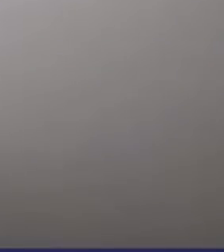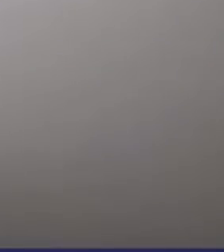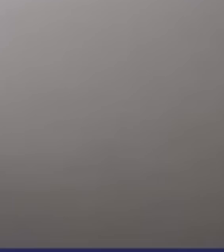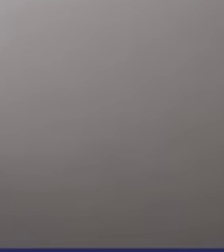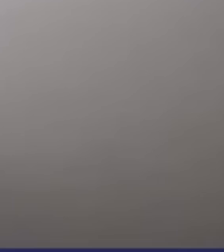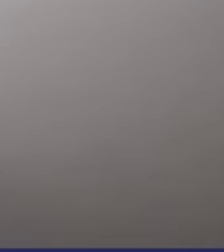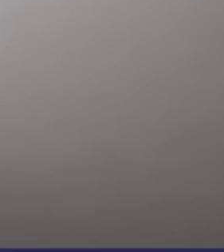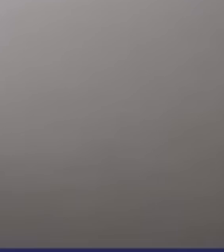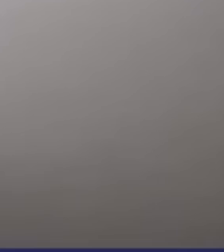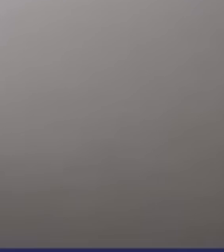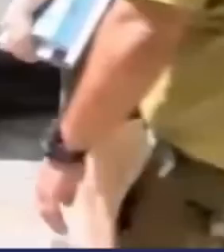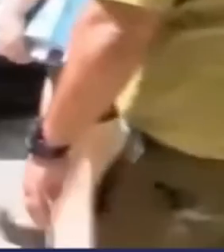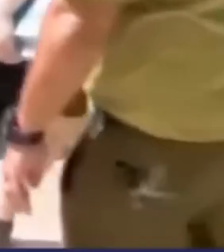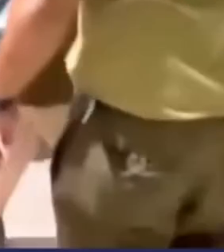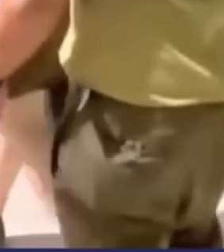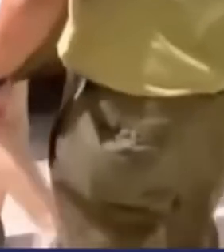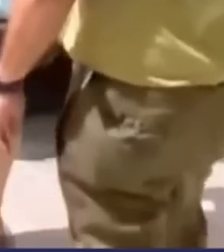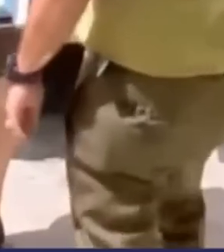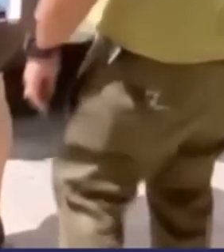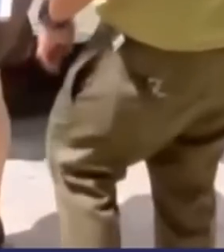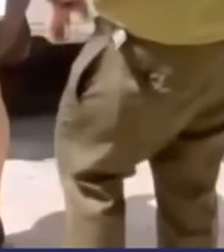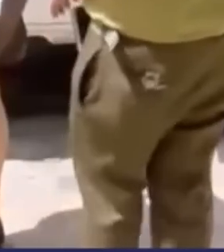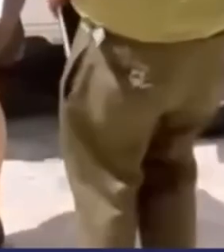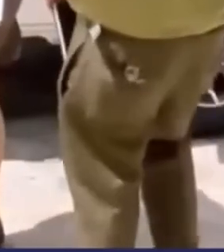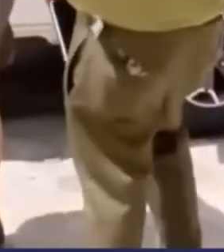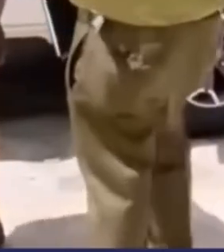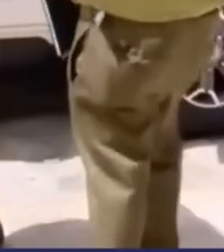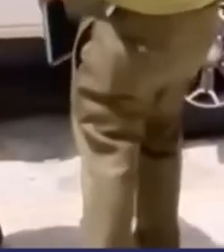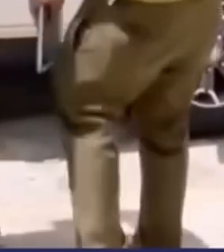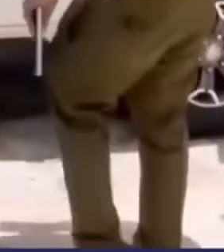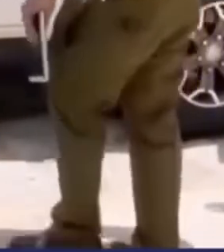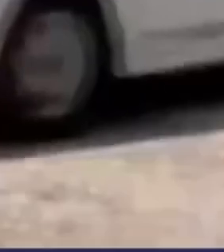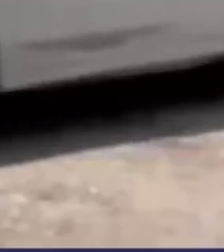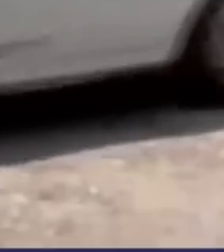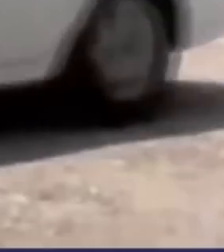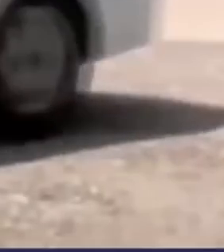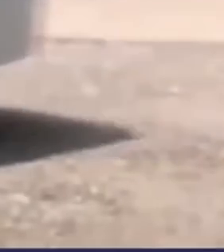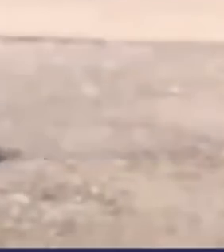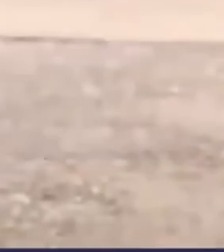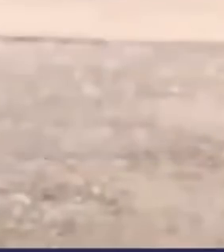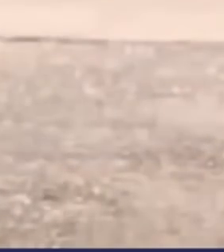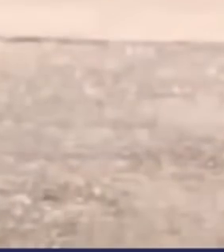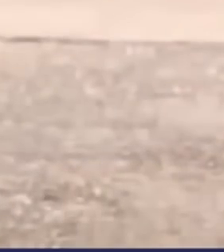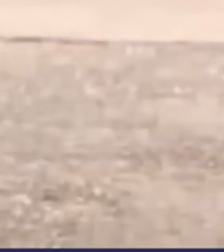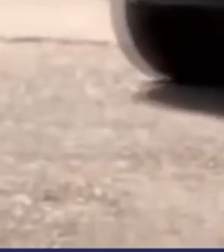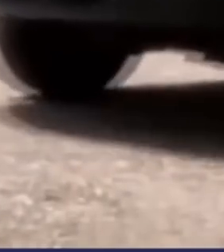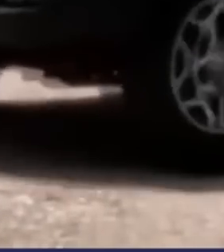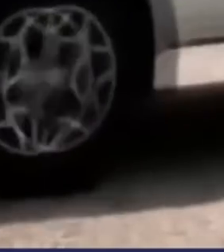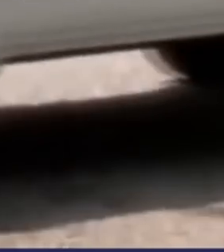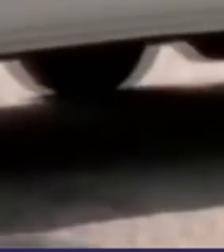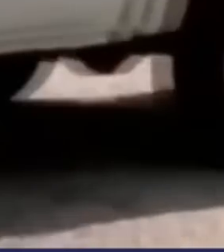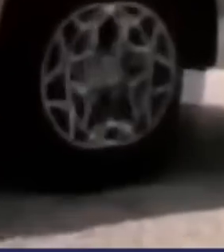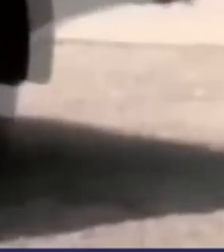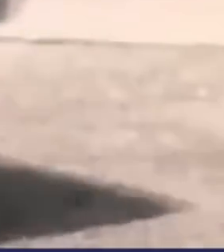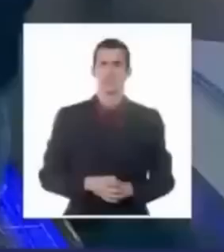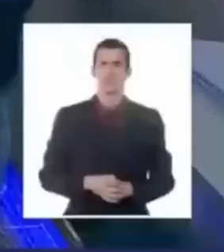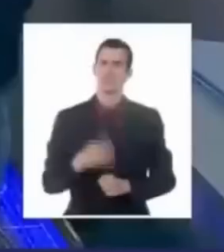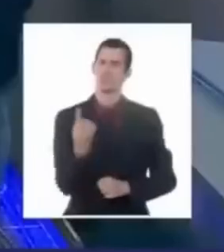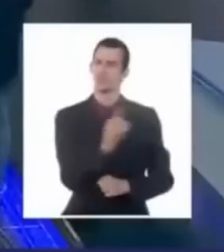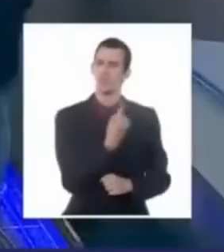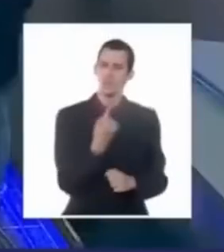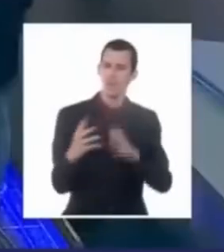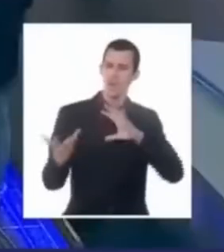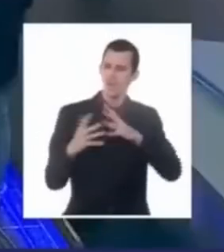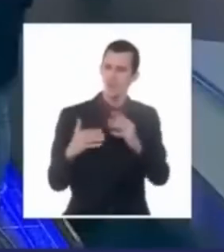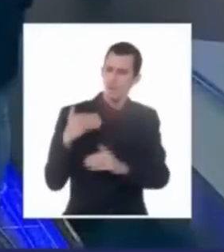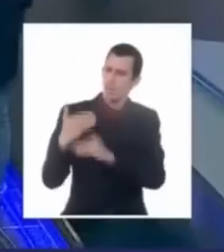un proceso sumamente transparente un proceso esencialmente Con qué características un proceso basado